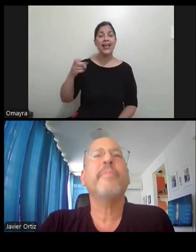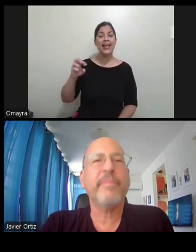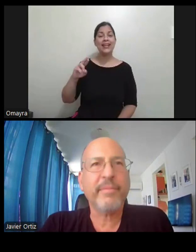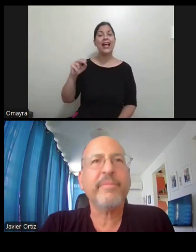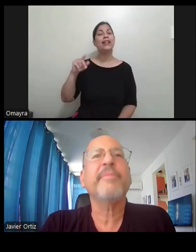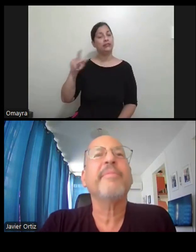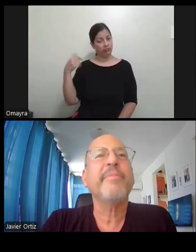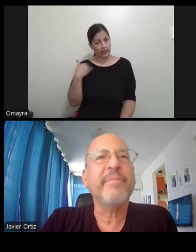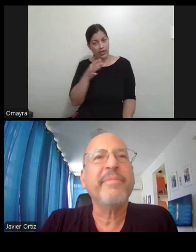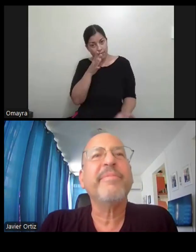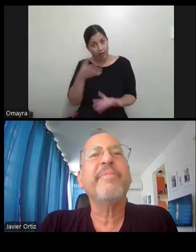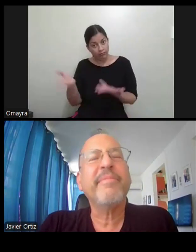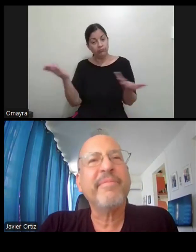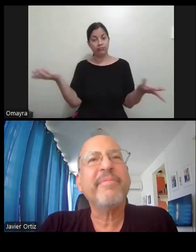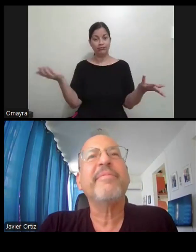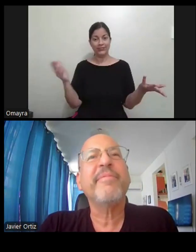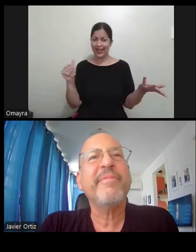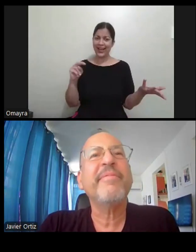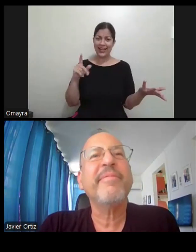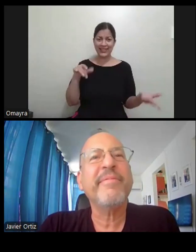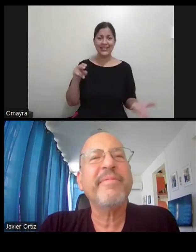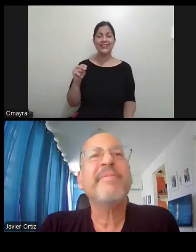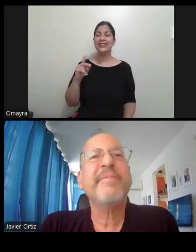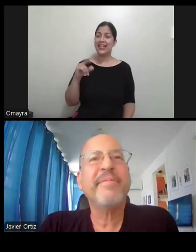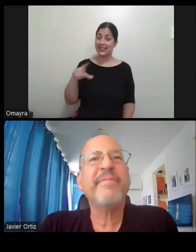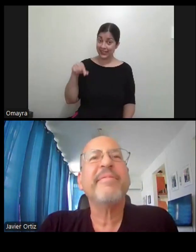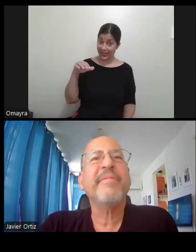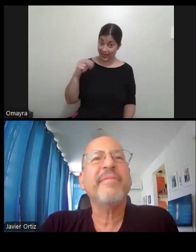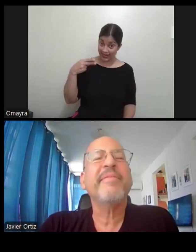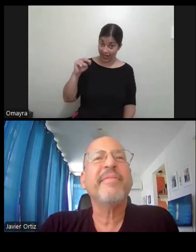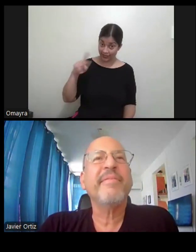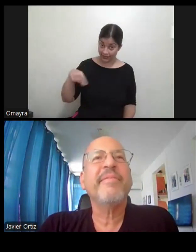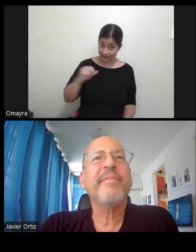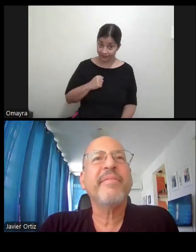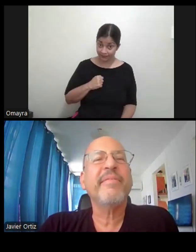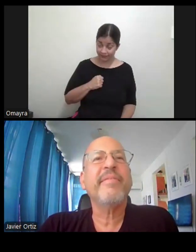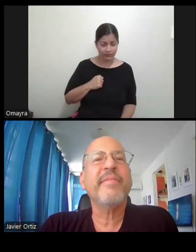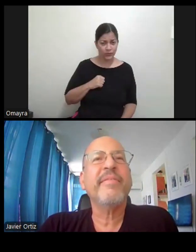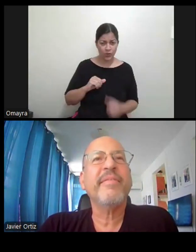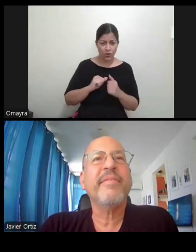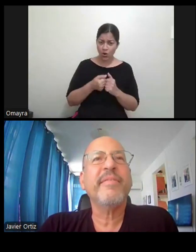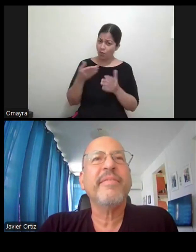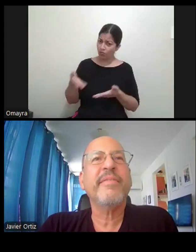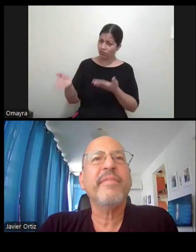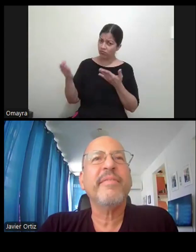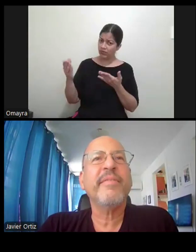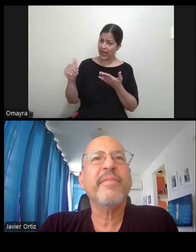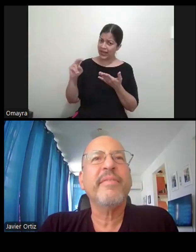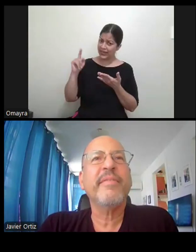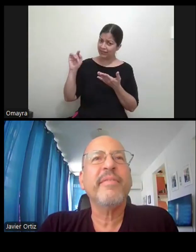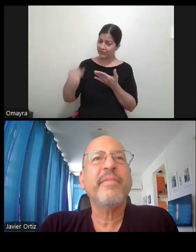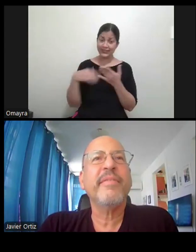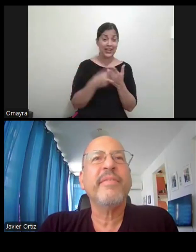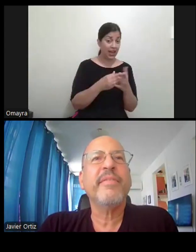tiene. Anilín Díaz Hernández, claro. Pues, ¿cómo llega Anilín a las